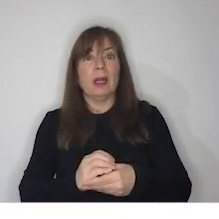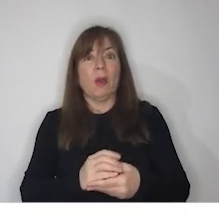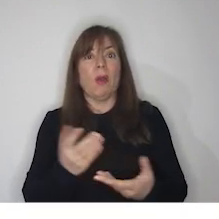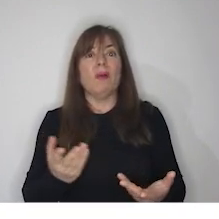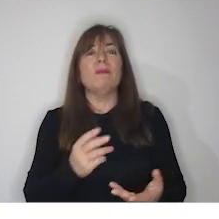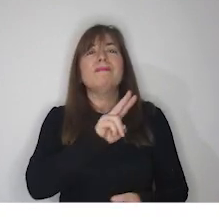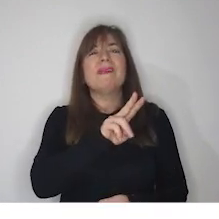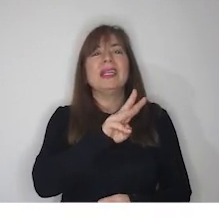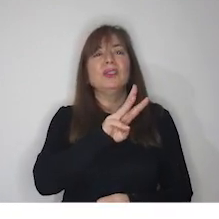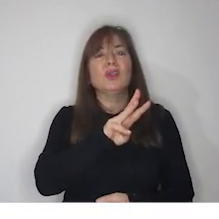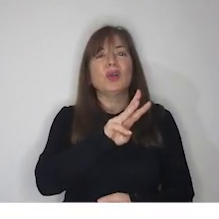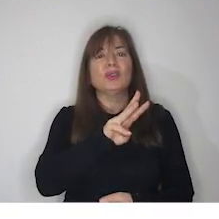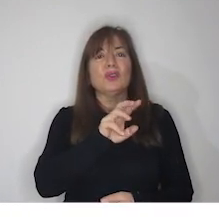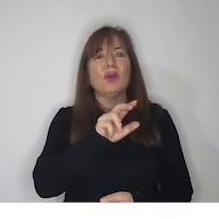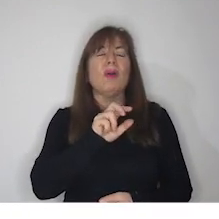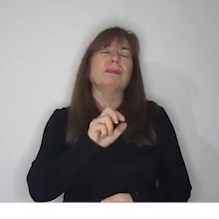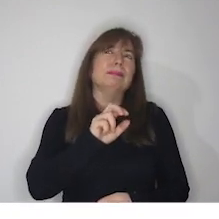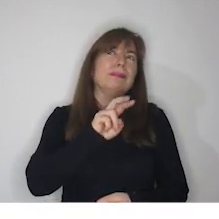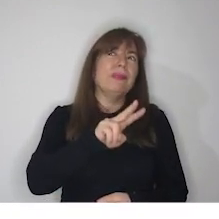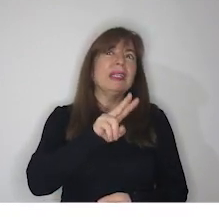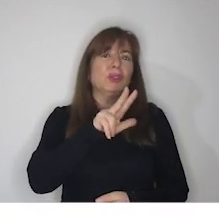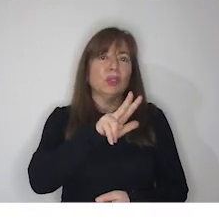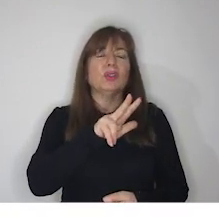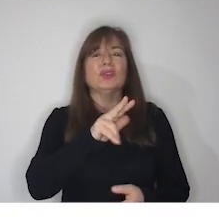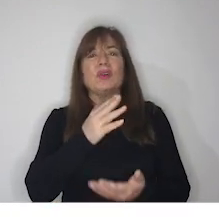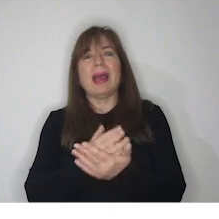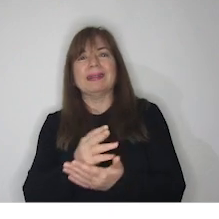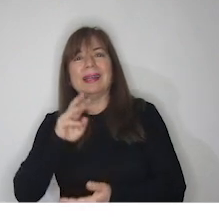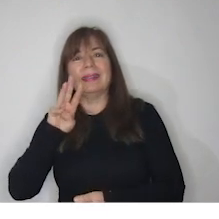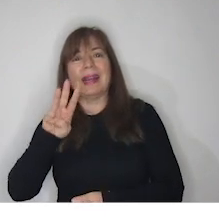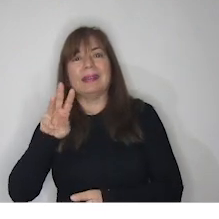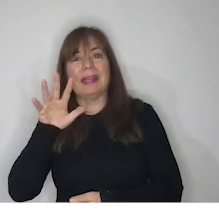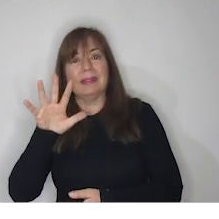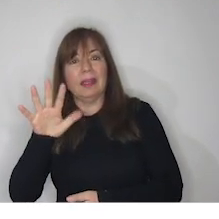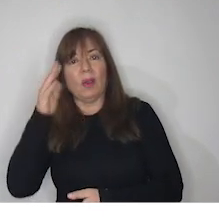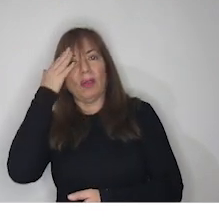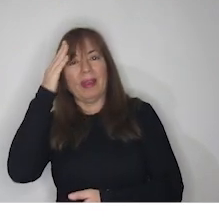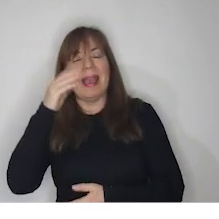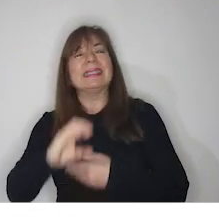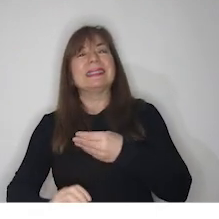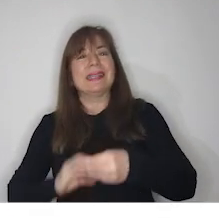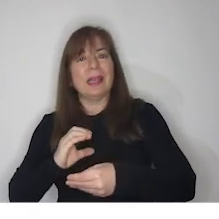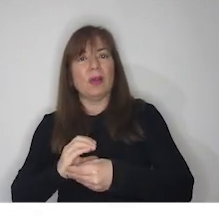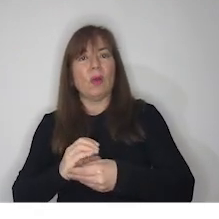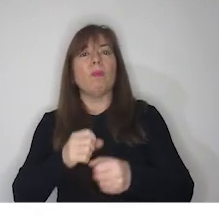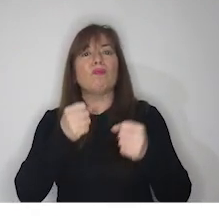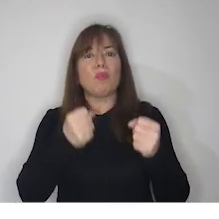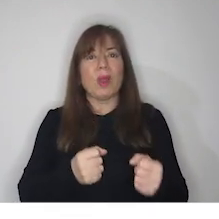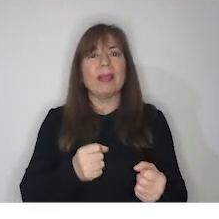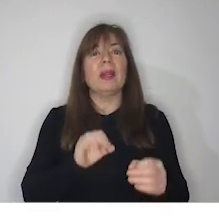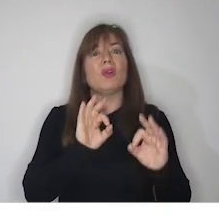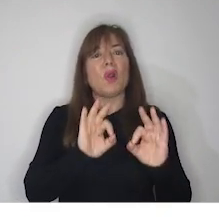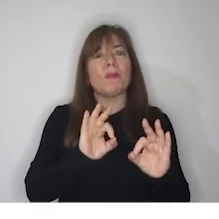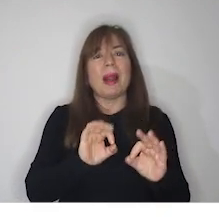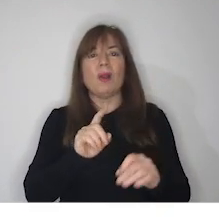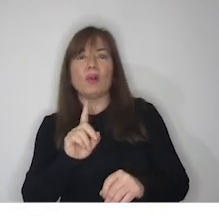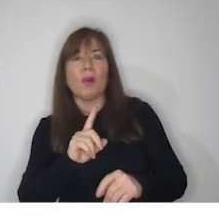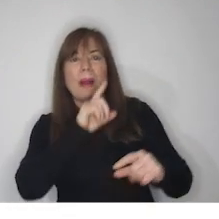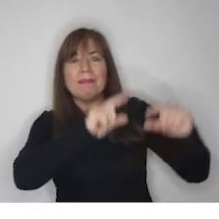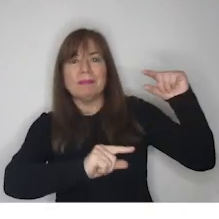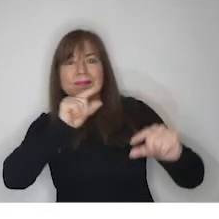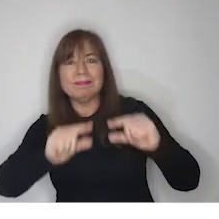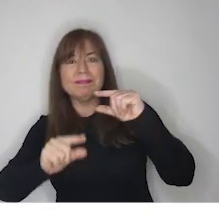días aproximadamente. Tu ciclo puede ser regular o irregular, es decir, se puede saltar días o meses, los ciclos